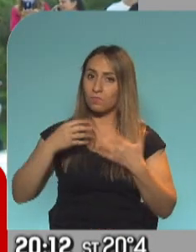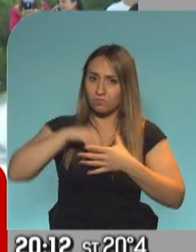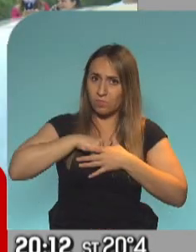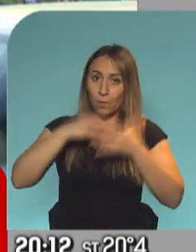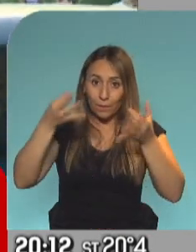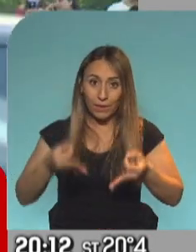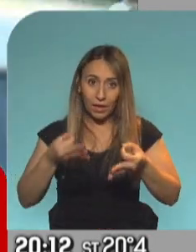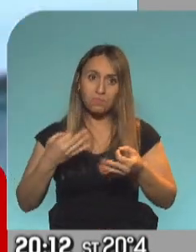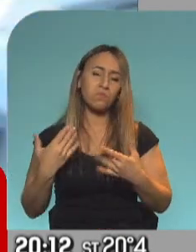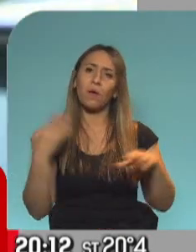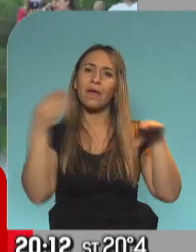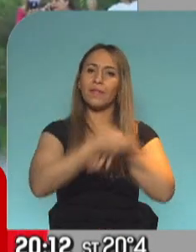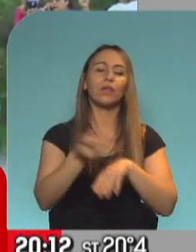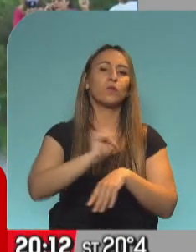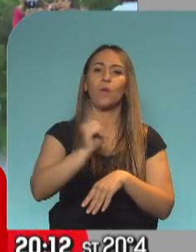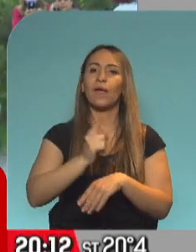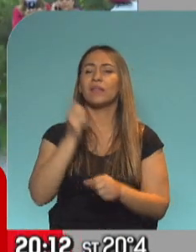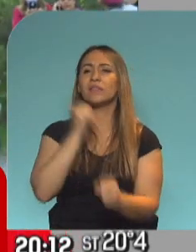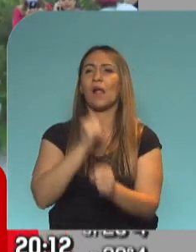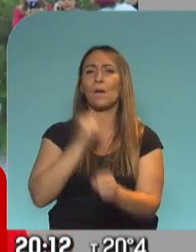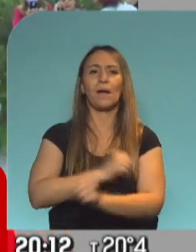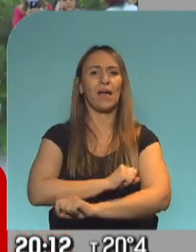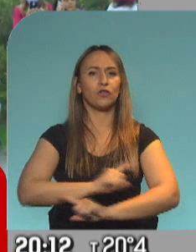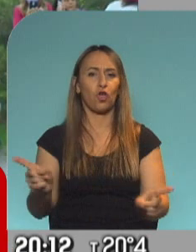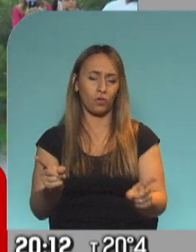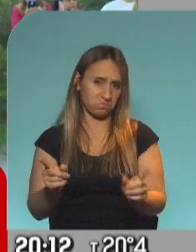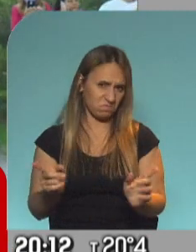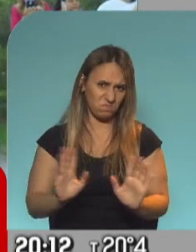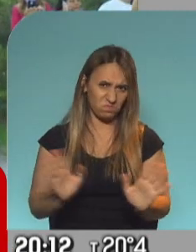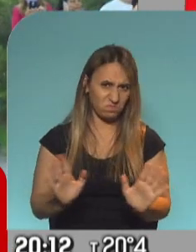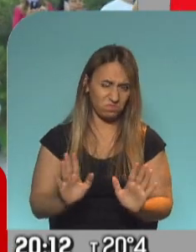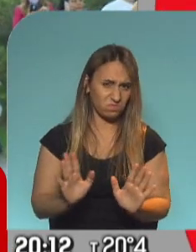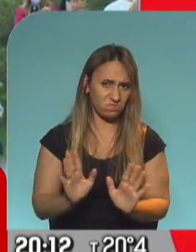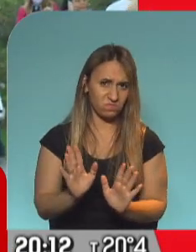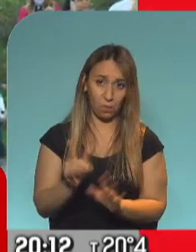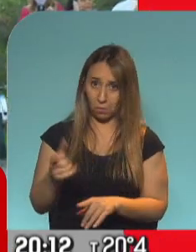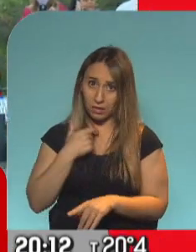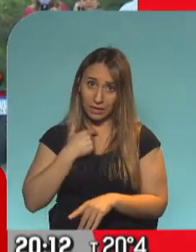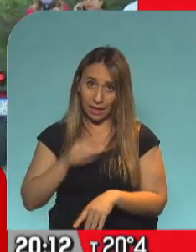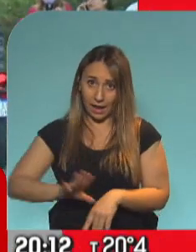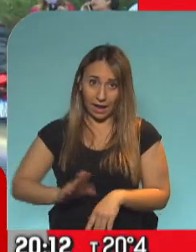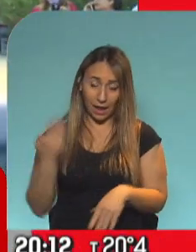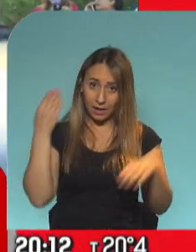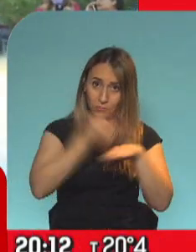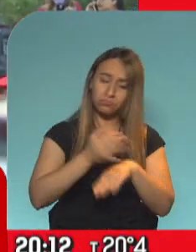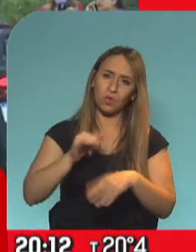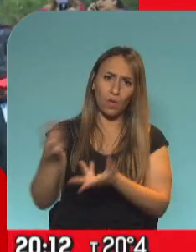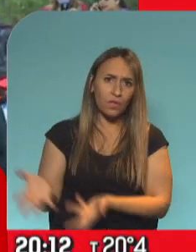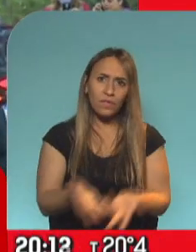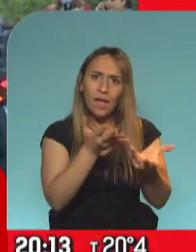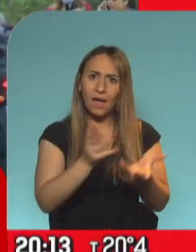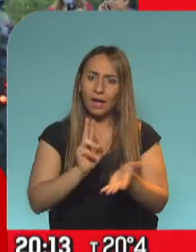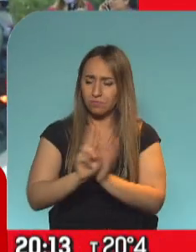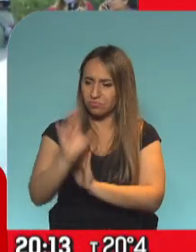no están así que no va a trabajar en el 2020 no no es tan así si quiere ir lo iban a dar el gusto es